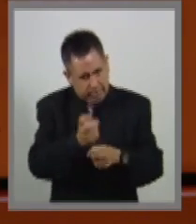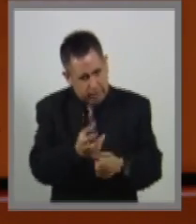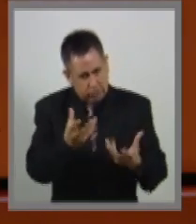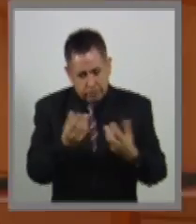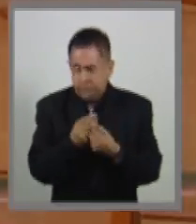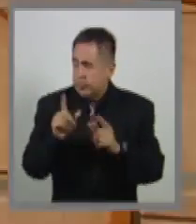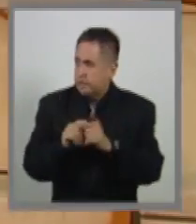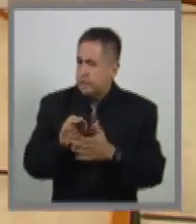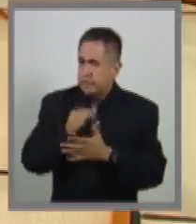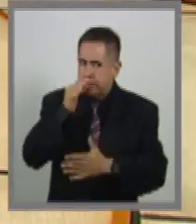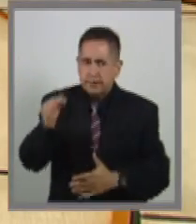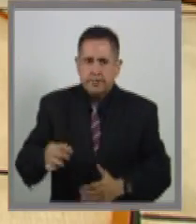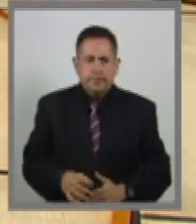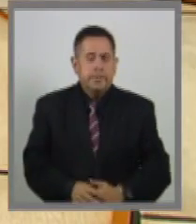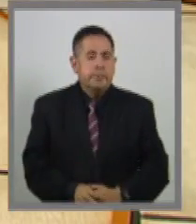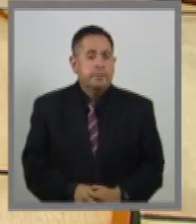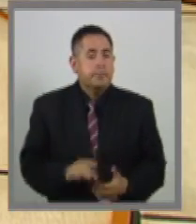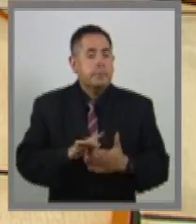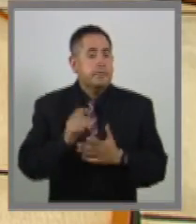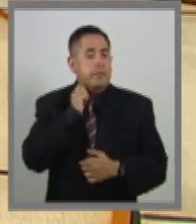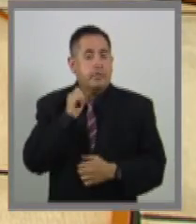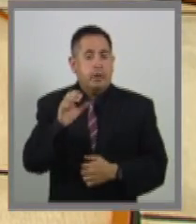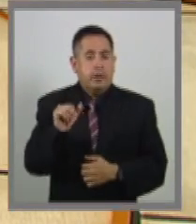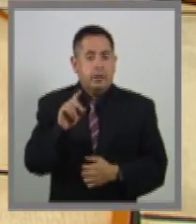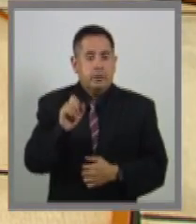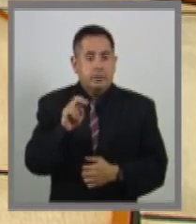convocatoria. Es cuanto. Gracias, senador Cárdenas. Pregunta.